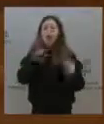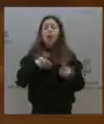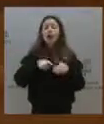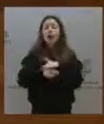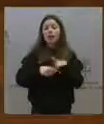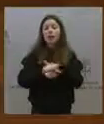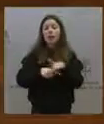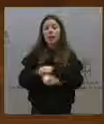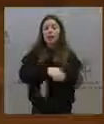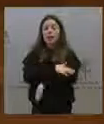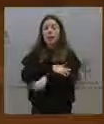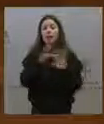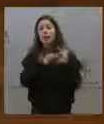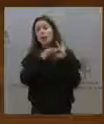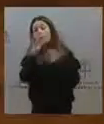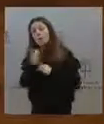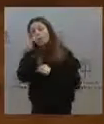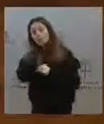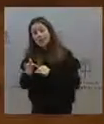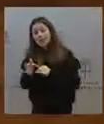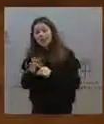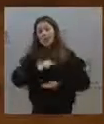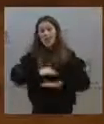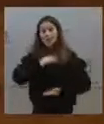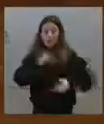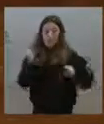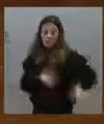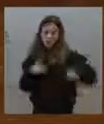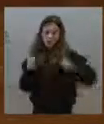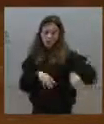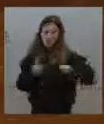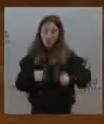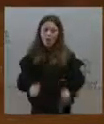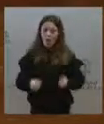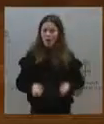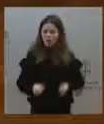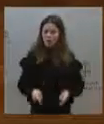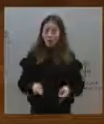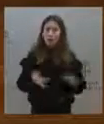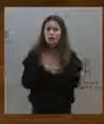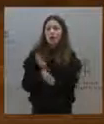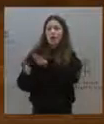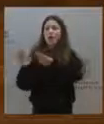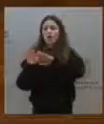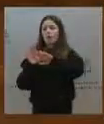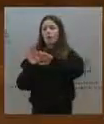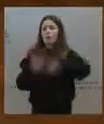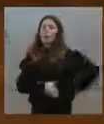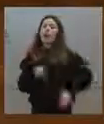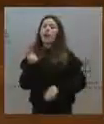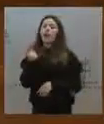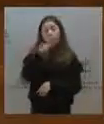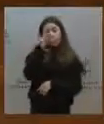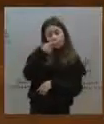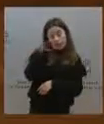envidiable capacidad para derrochar, acabarán destinando el dinero a intereses que debería destinarse a educación